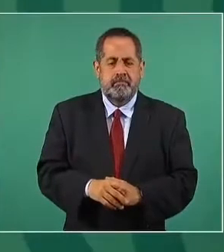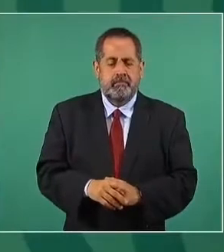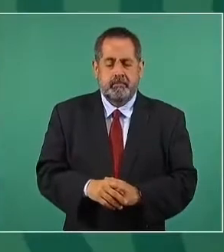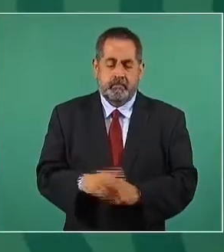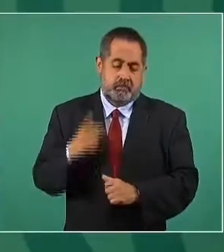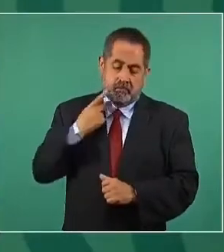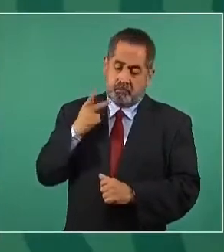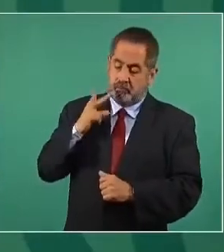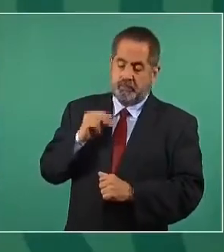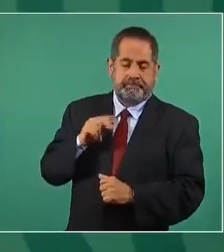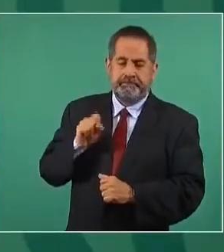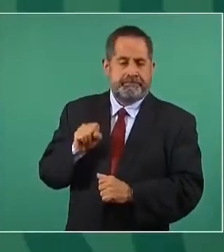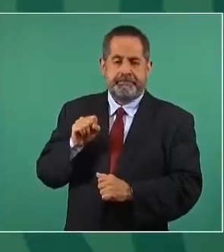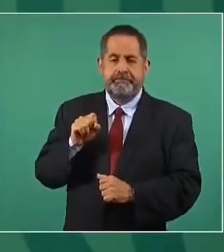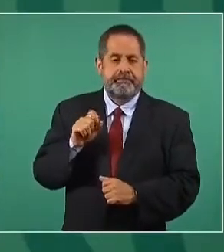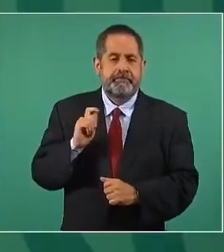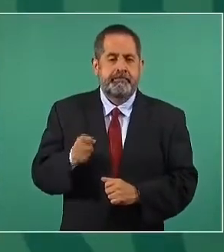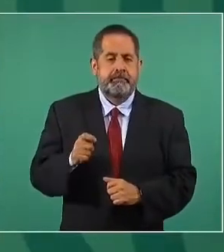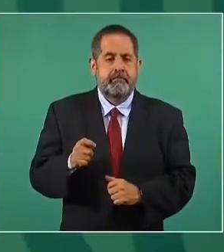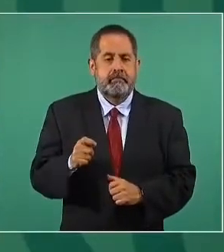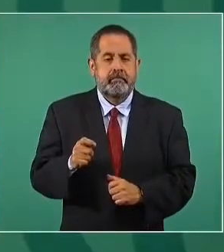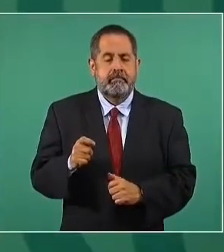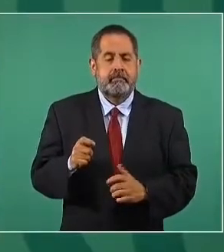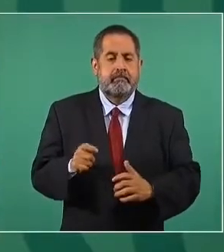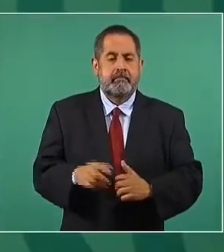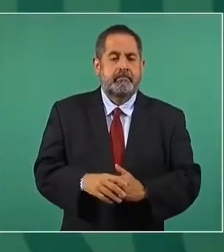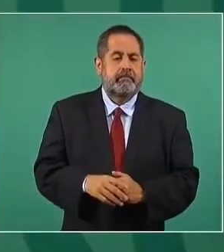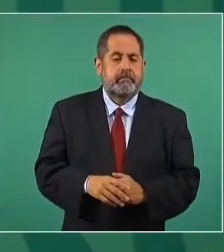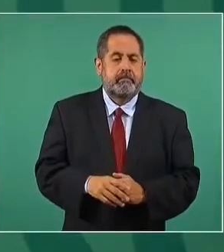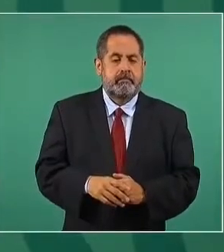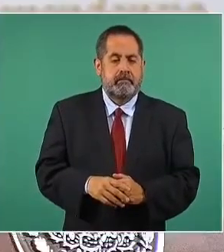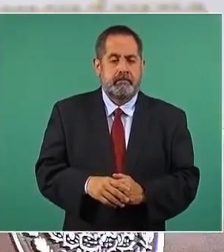no es política